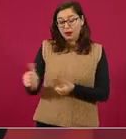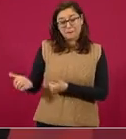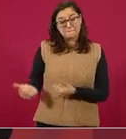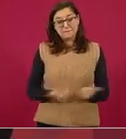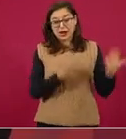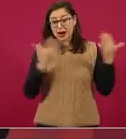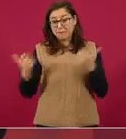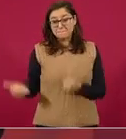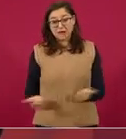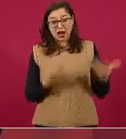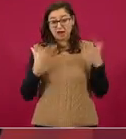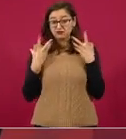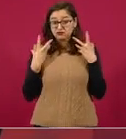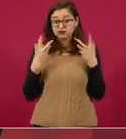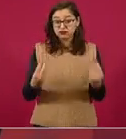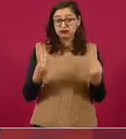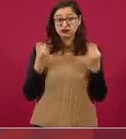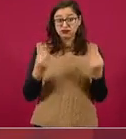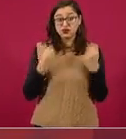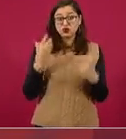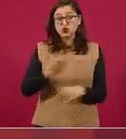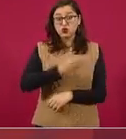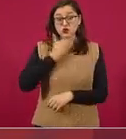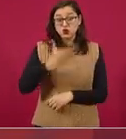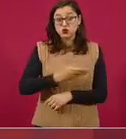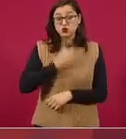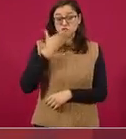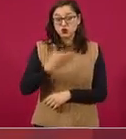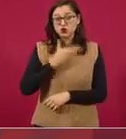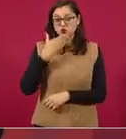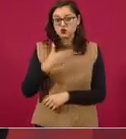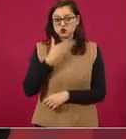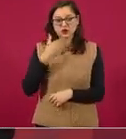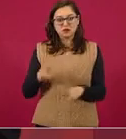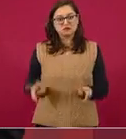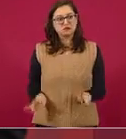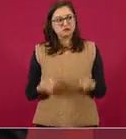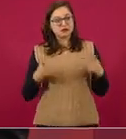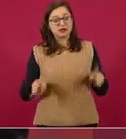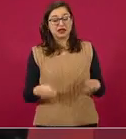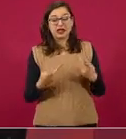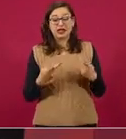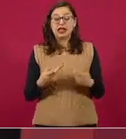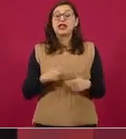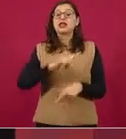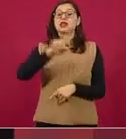y hubo lo de el partido,